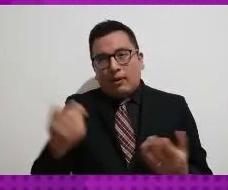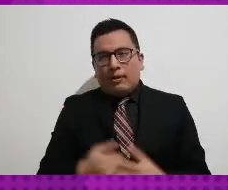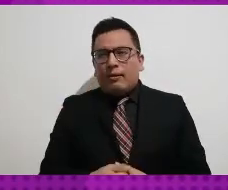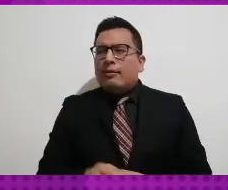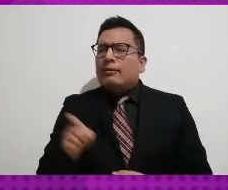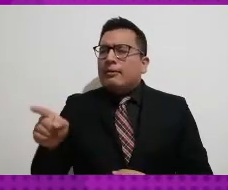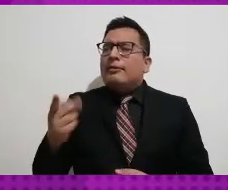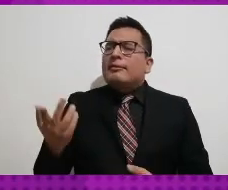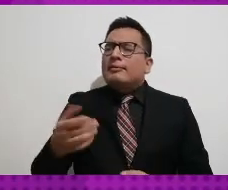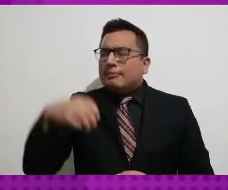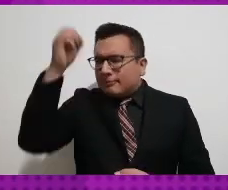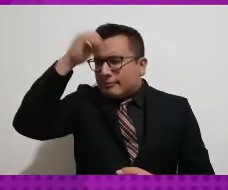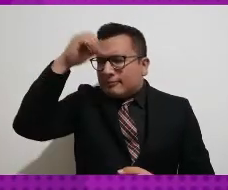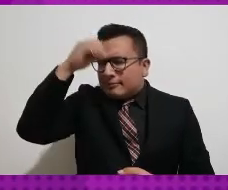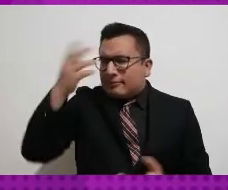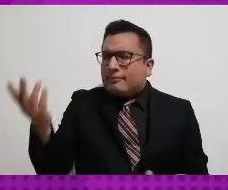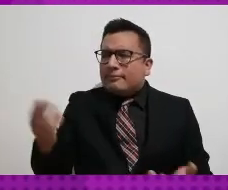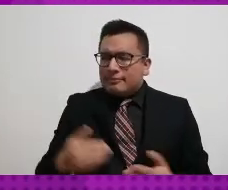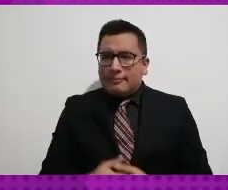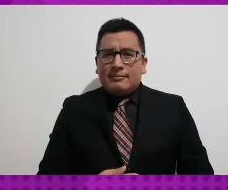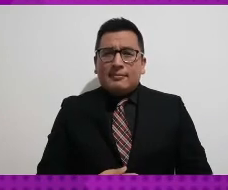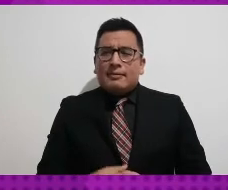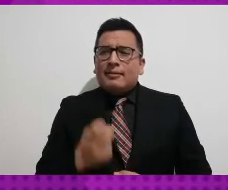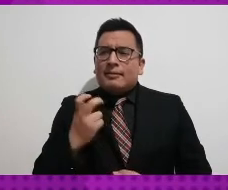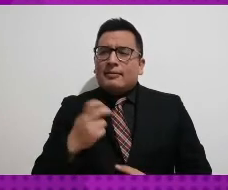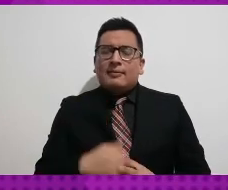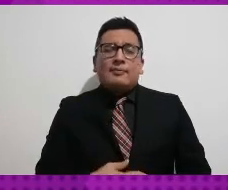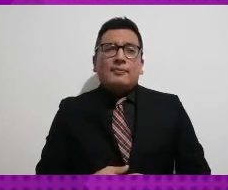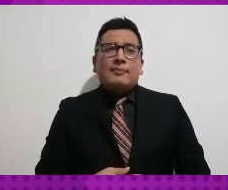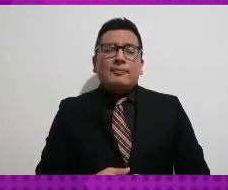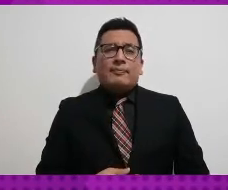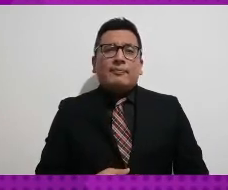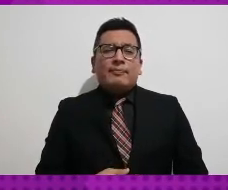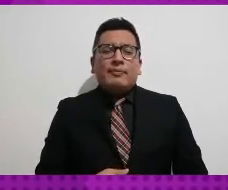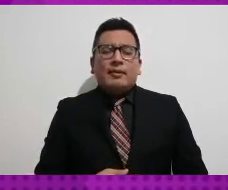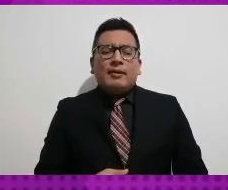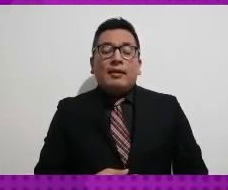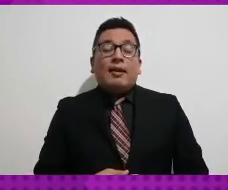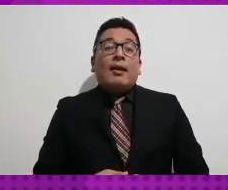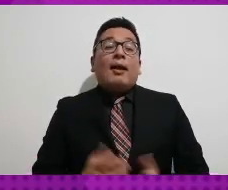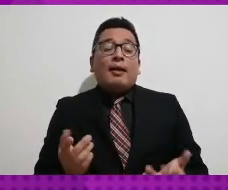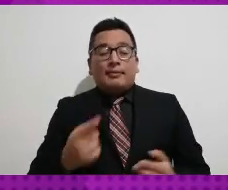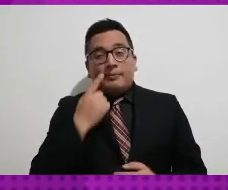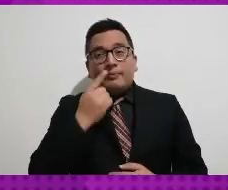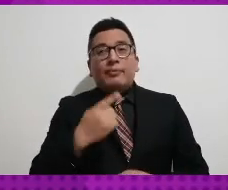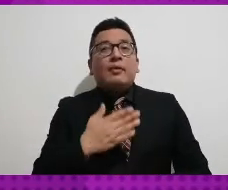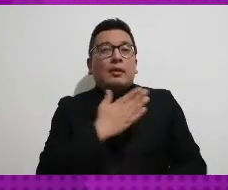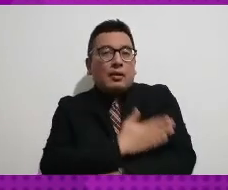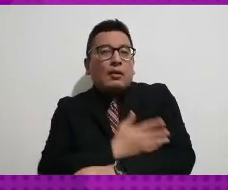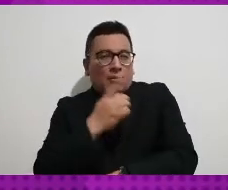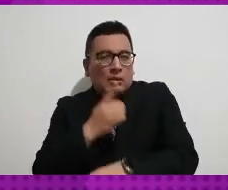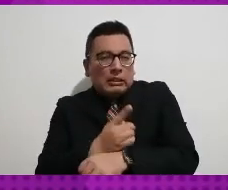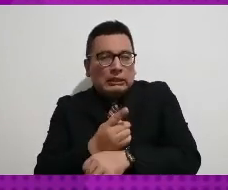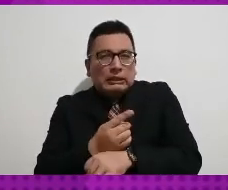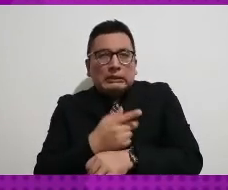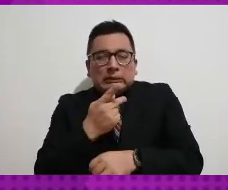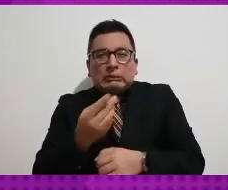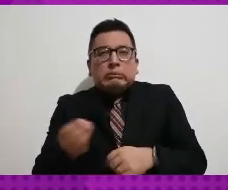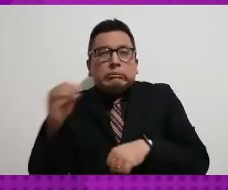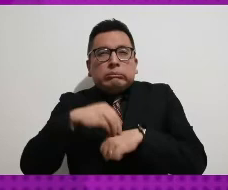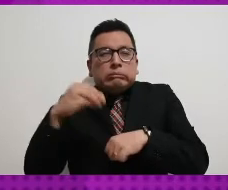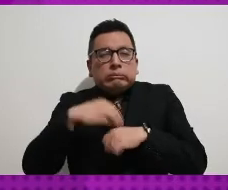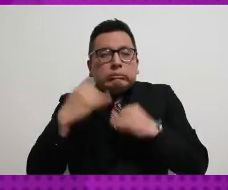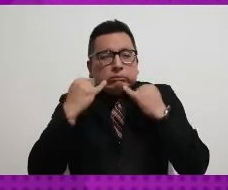puedes comentar al respecto de la transparencia proactiva, comisionado? Bueno, la transparencia proactiva es